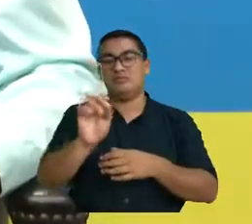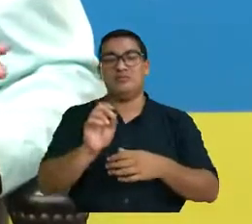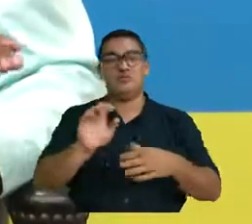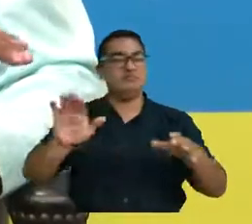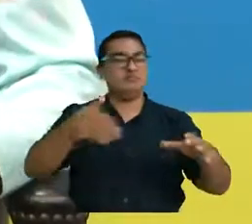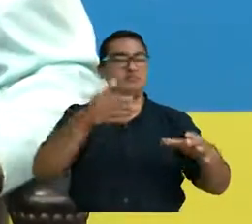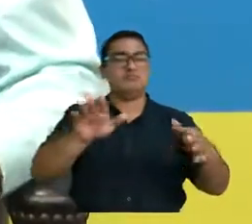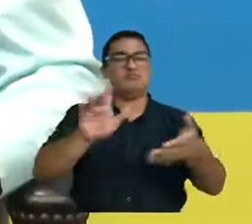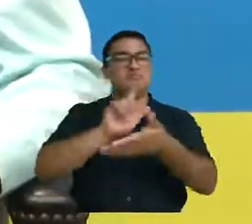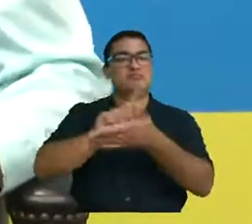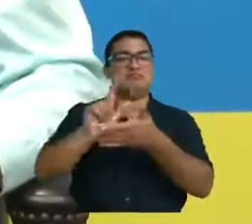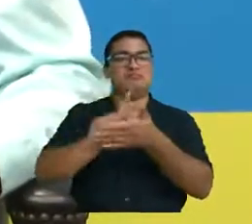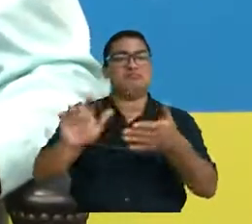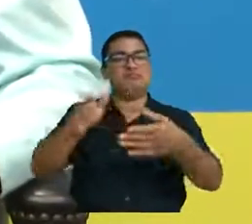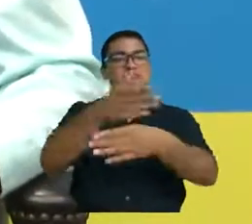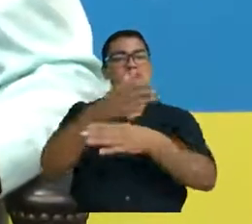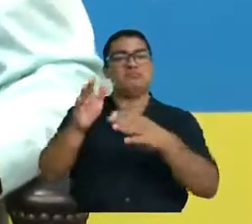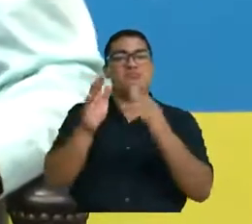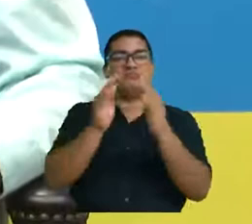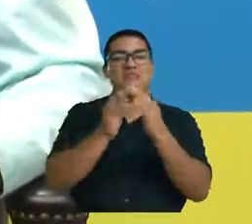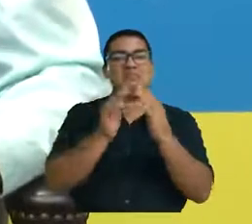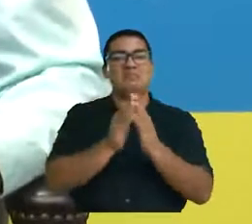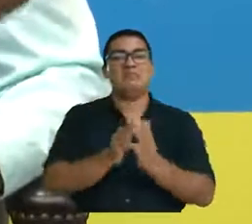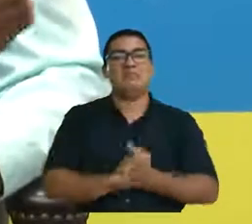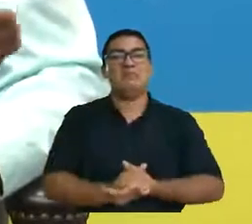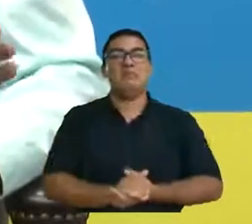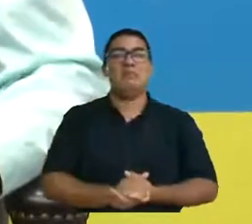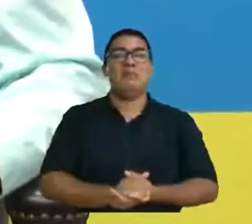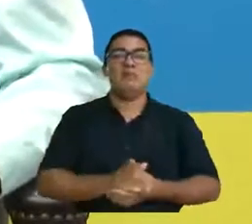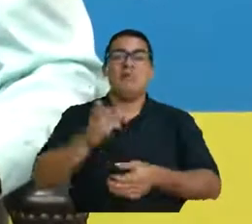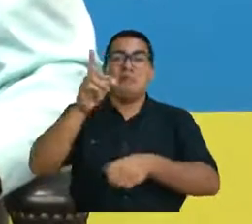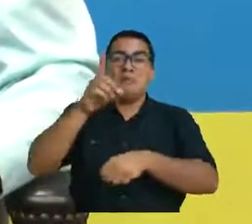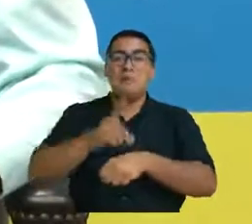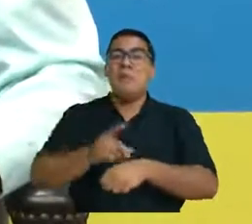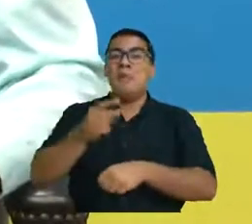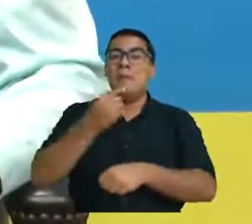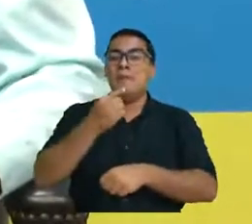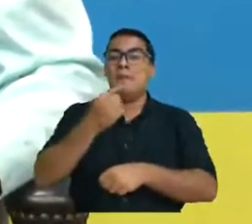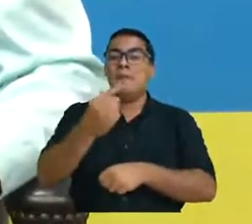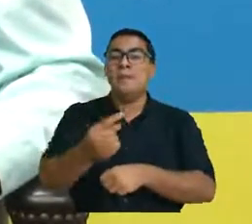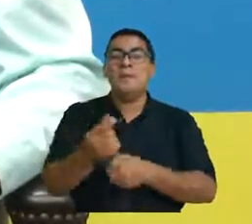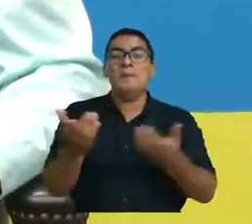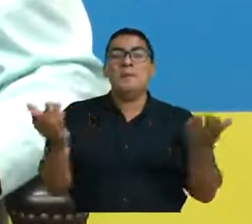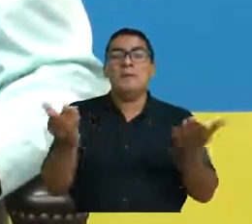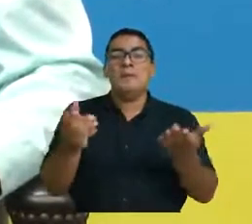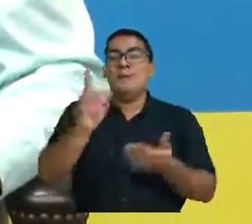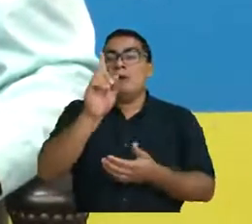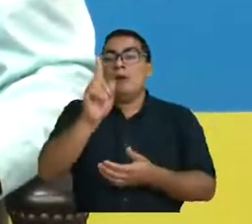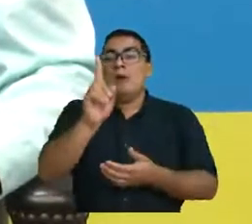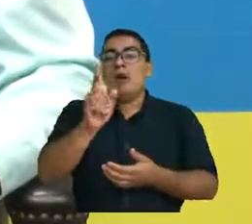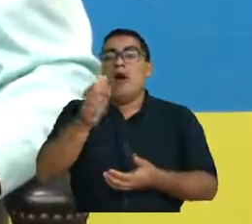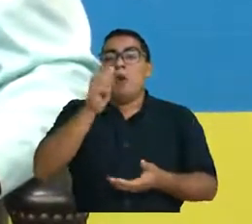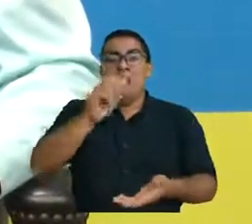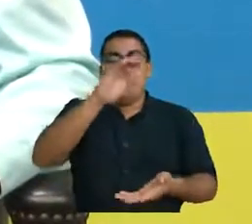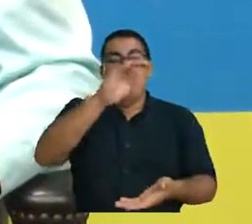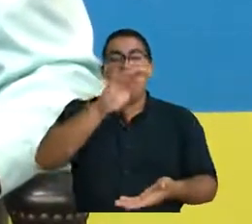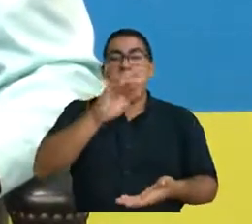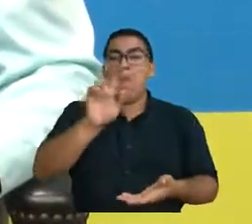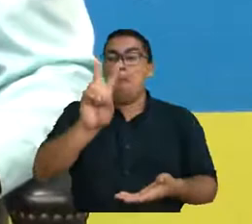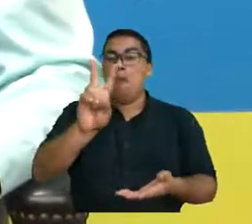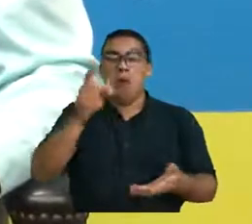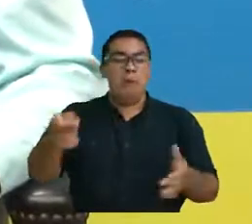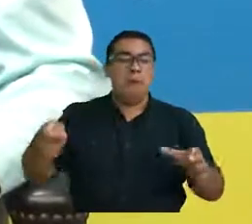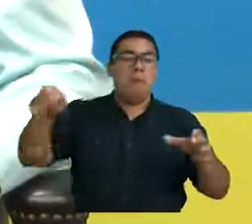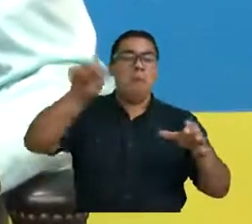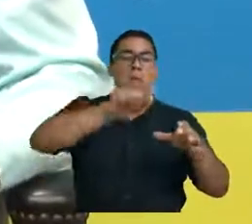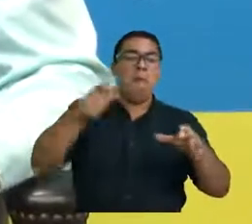casa, en fin, en todo el hogar. La doctora nos decía que en un litro de agua es importante